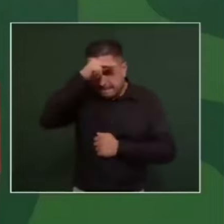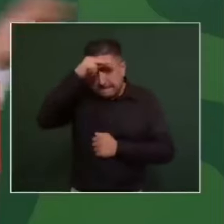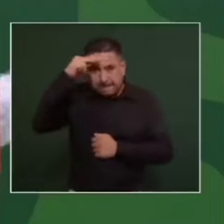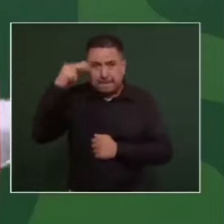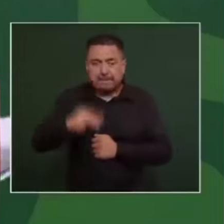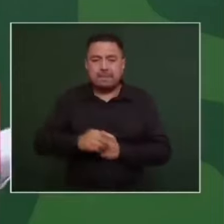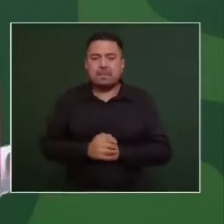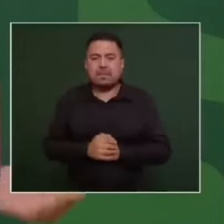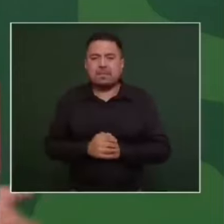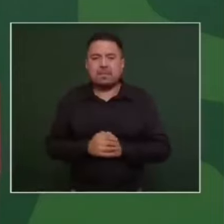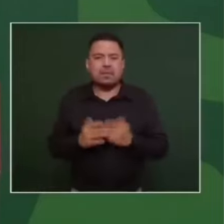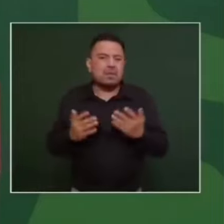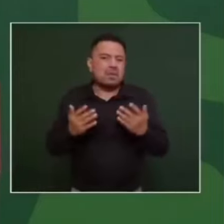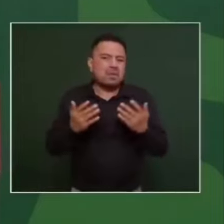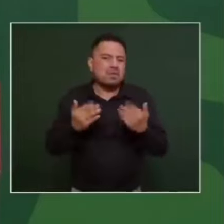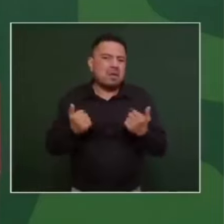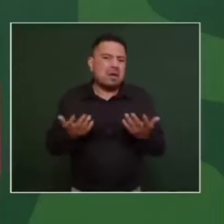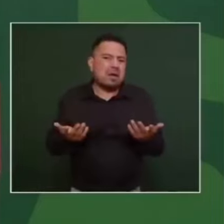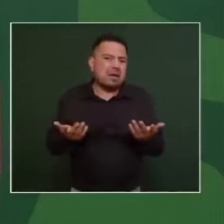no tenemos